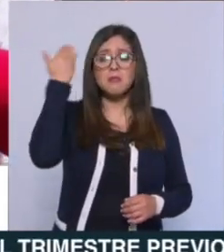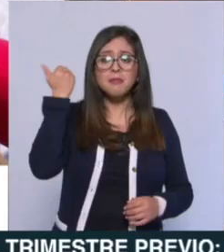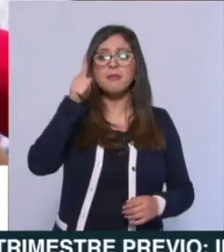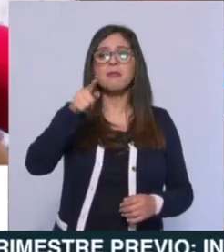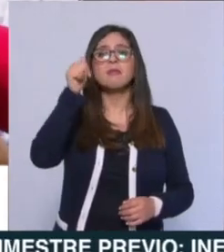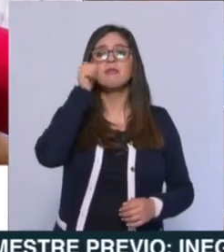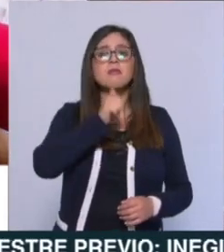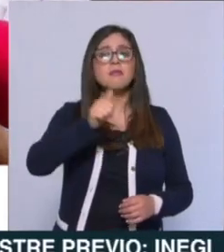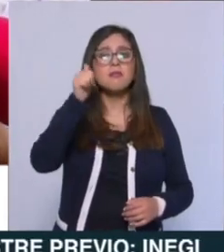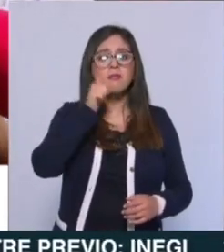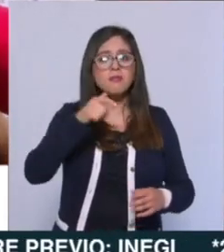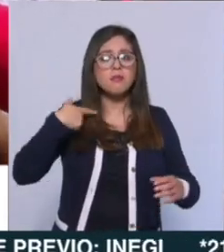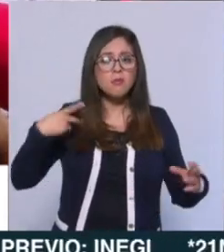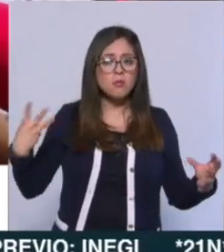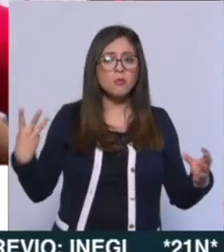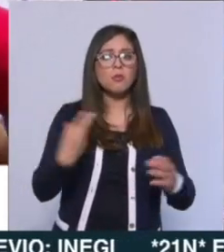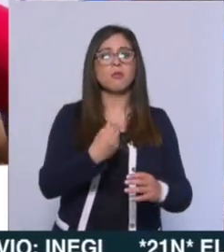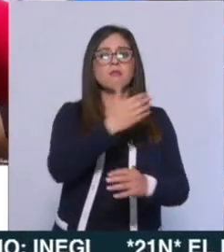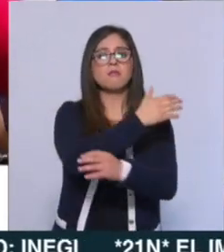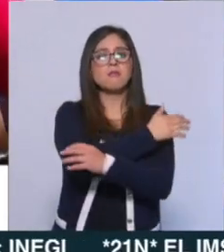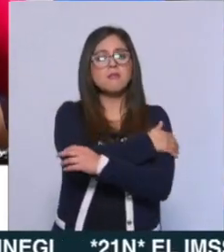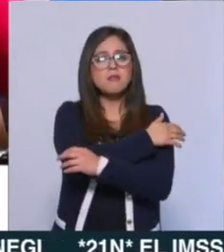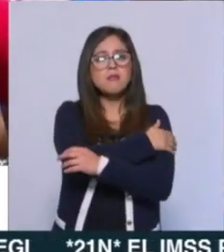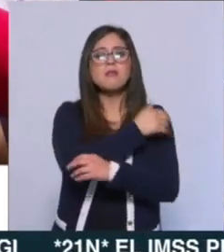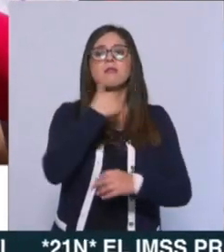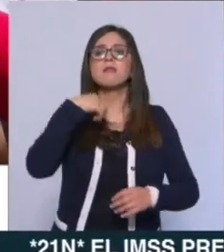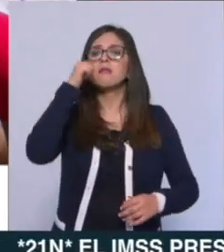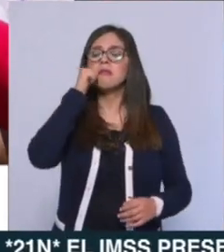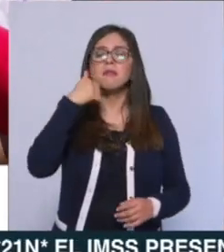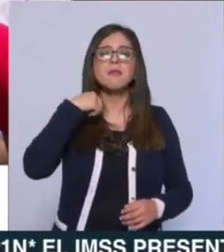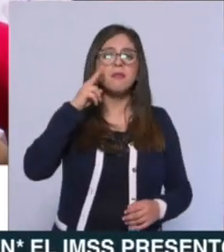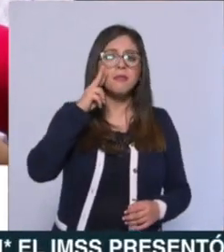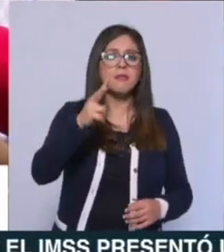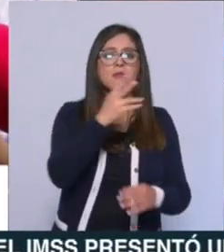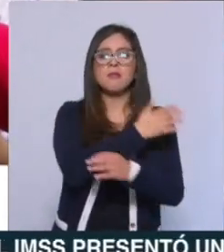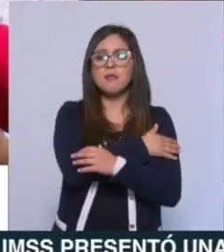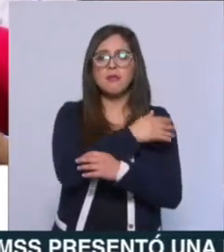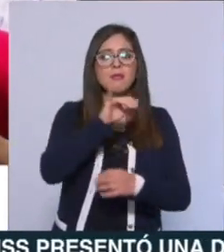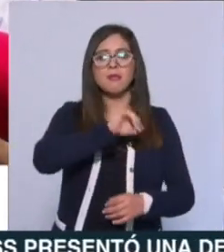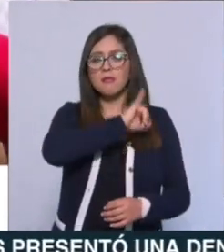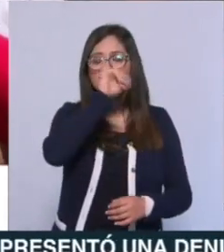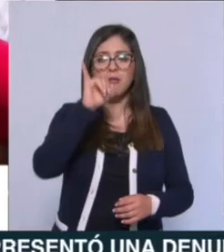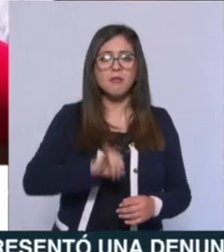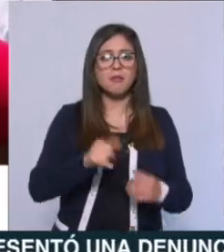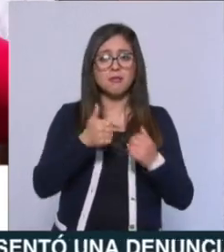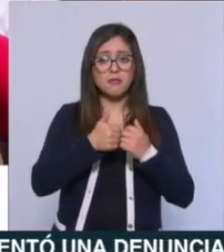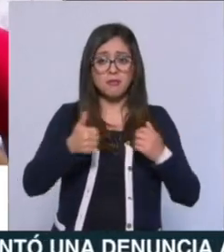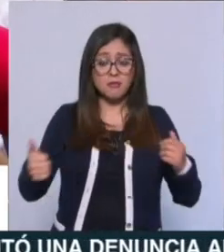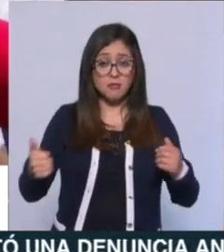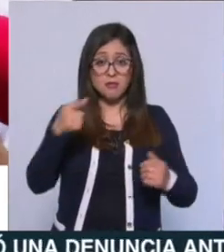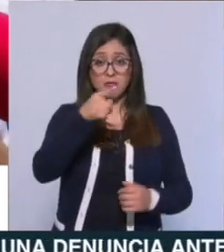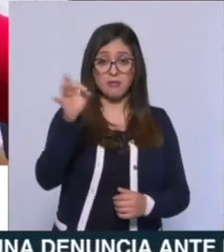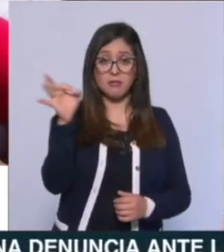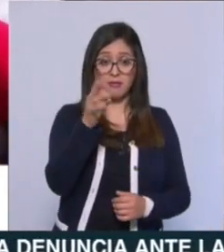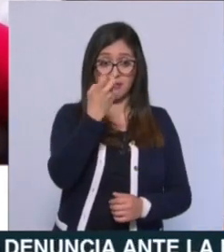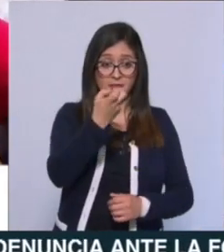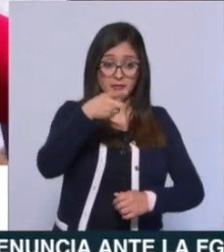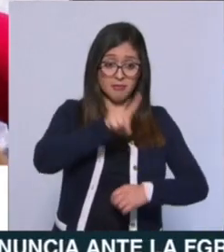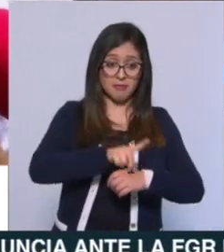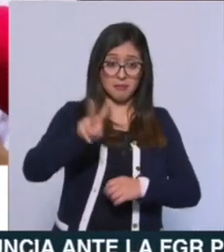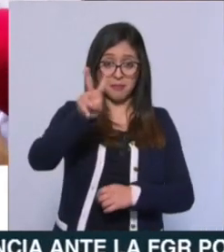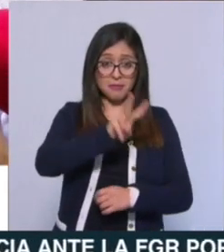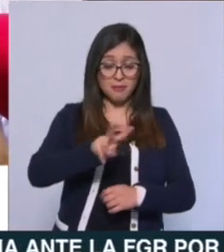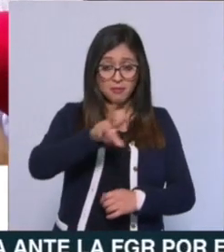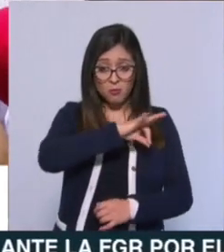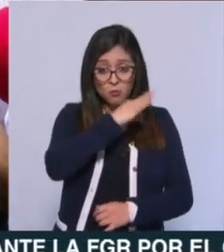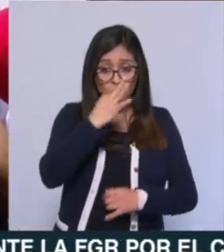pues, abrazos largos. Siempre que la veía, la abrazaba y no la quería soltar. Y de haber sabido que ese día iba a